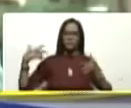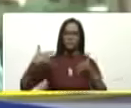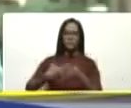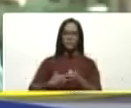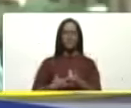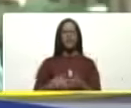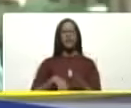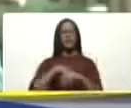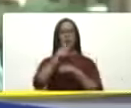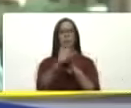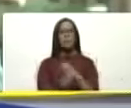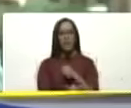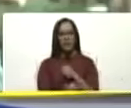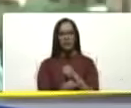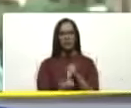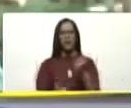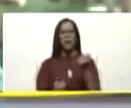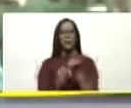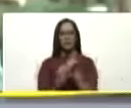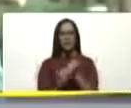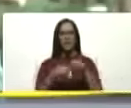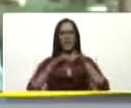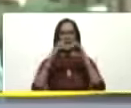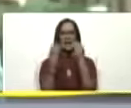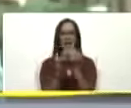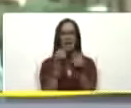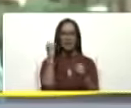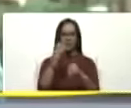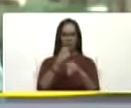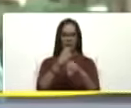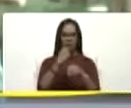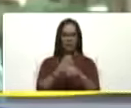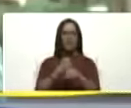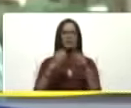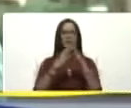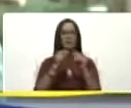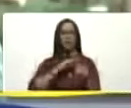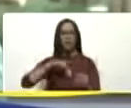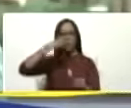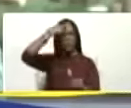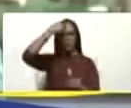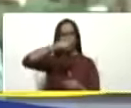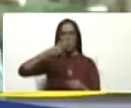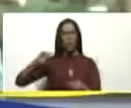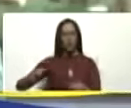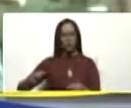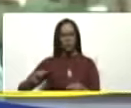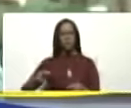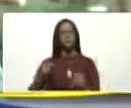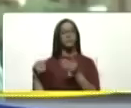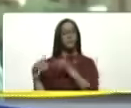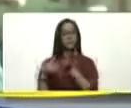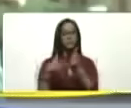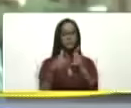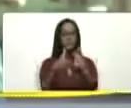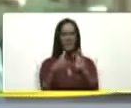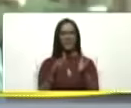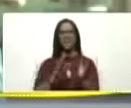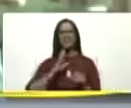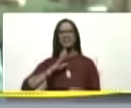planes para apoyar a la clase obrera y a todo nuestro pueblo. es un camino que está trazado.